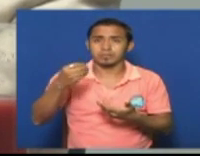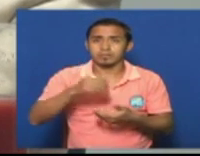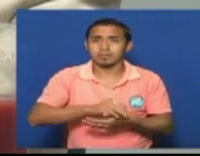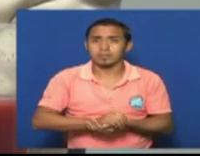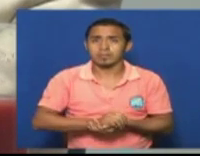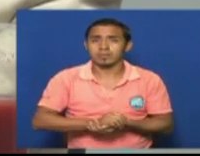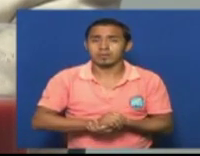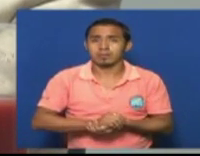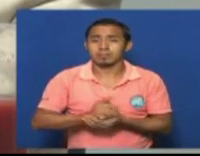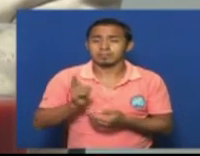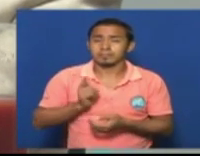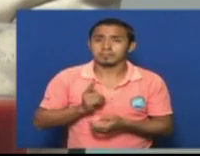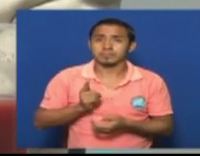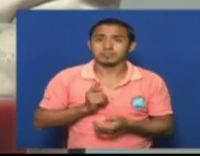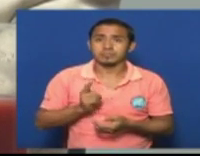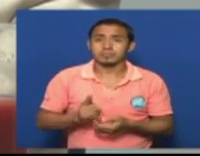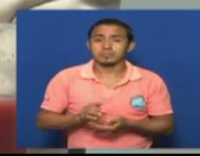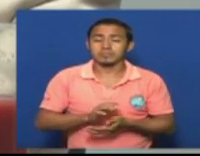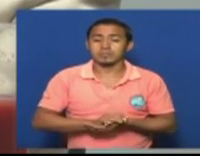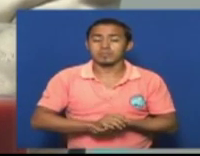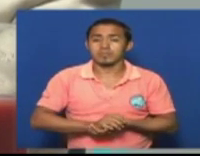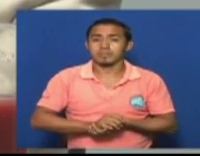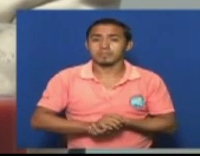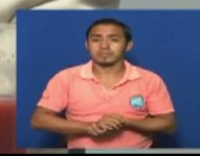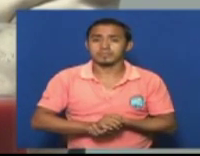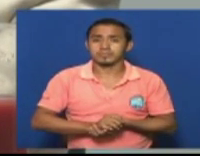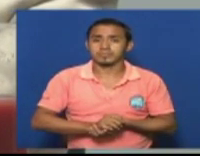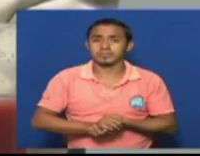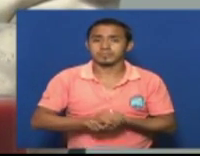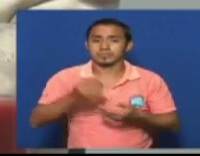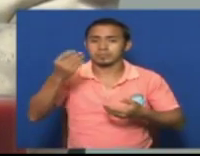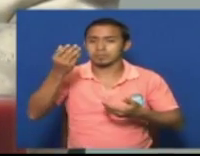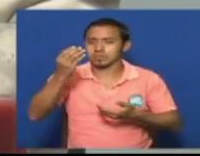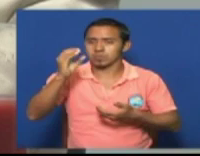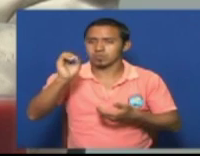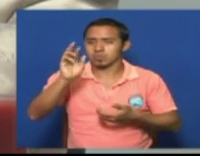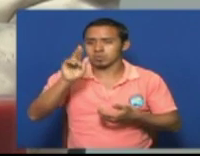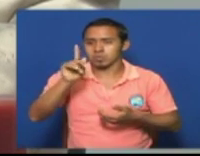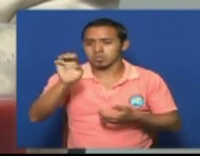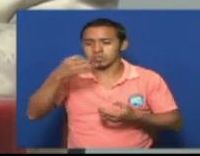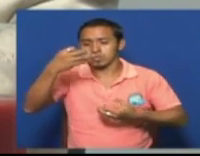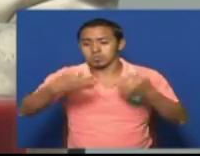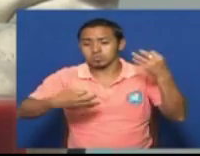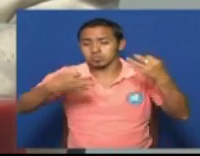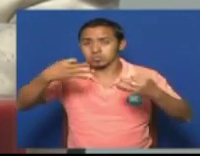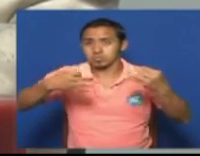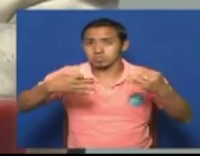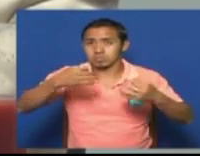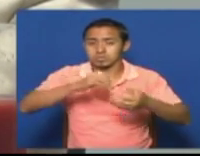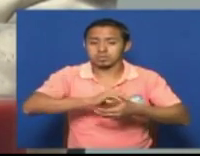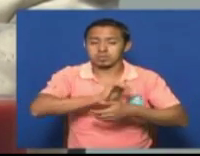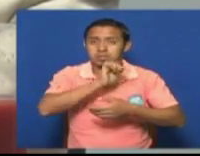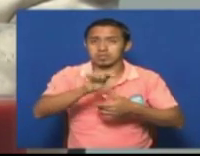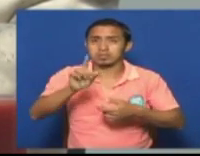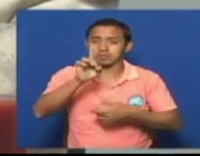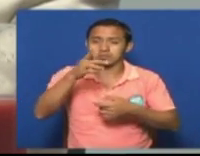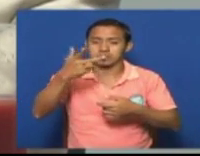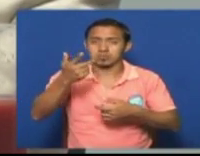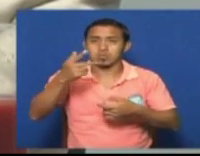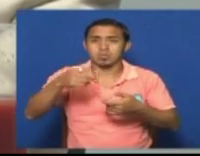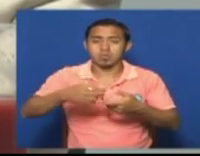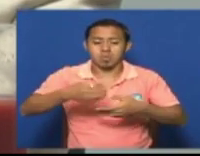juventud tenemos que el poder judicial ha creado 18 juzgados especializados de adolescentes